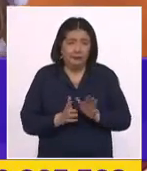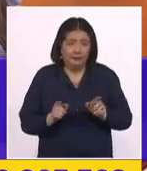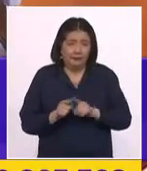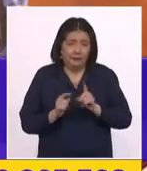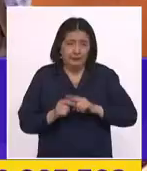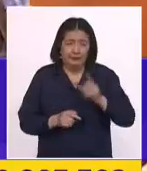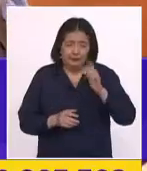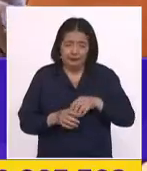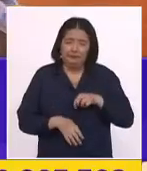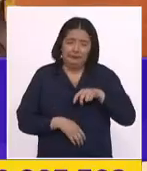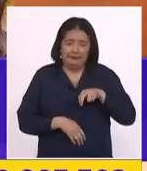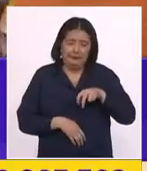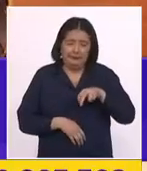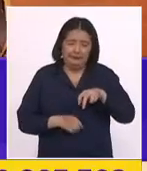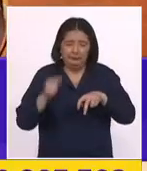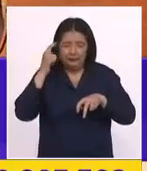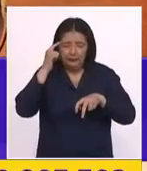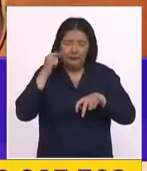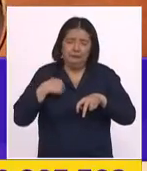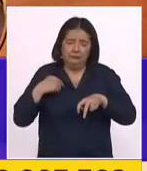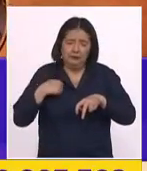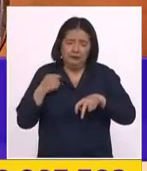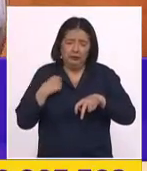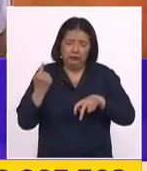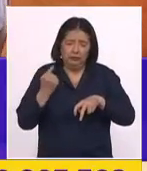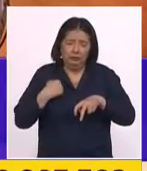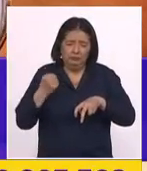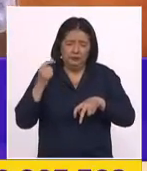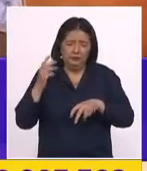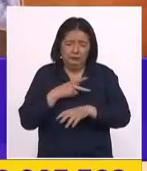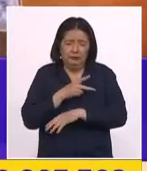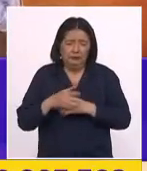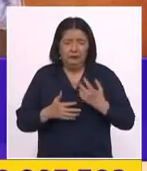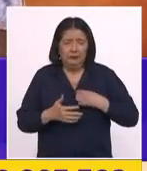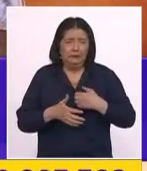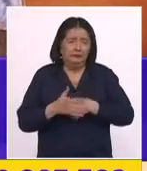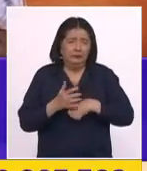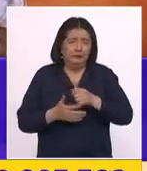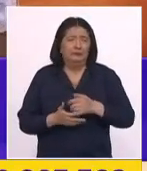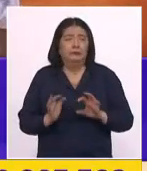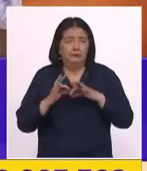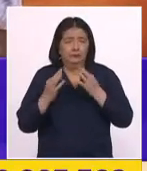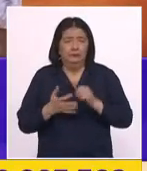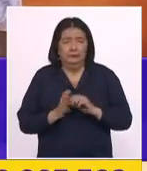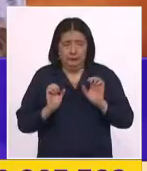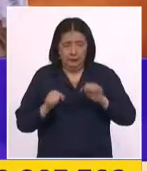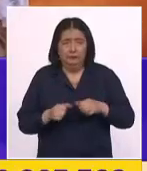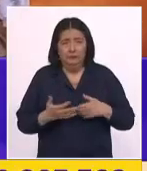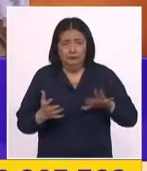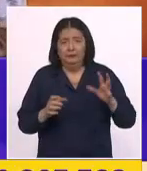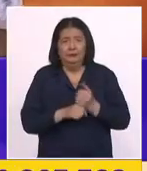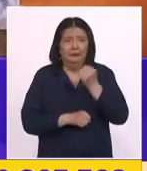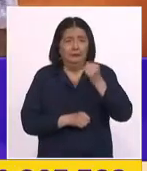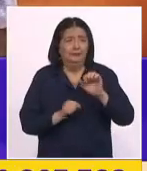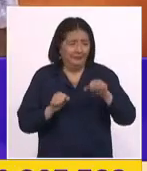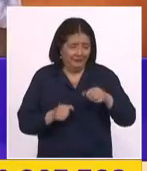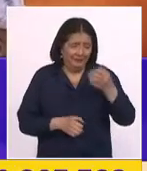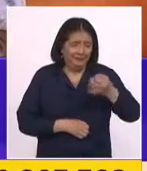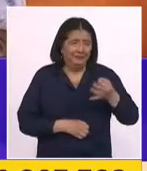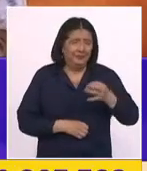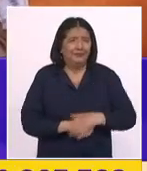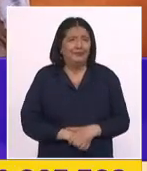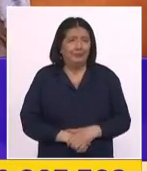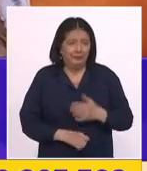también recorriendo, pensando, esto no solo es por mi país, esto es una respuesta a todo el esfuerzo que ha tenido mi familia para que yo llegue a este triunfo. Sí, así